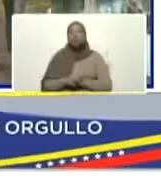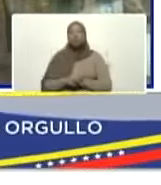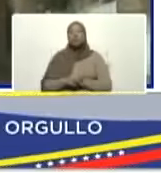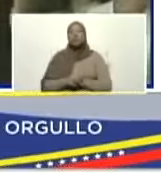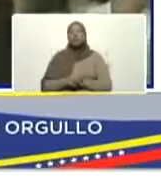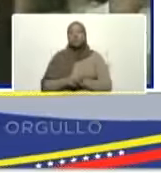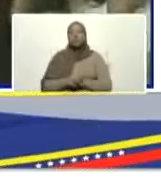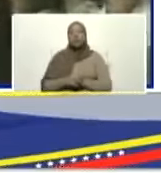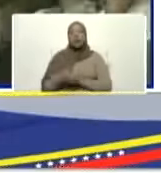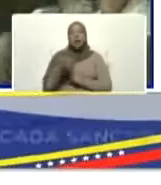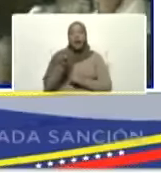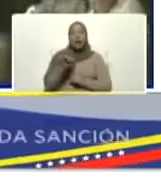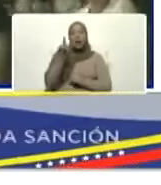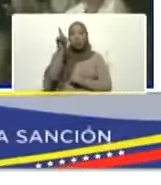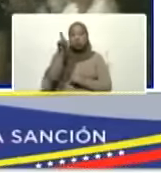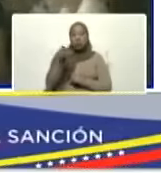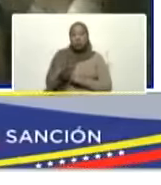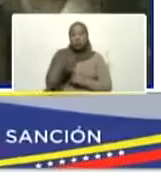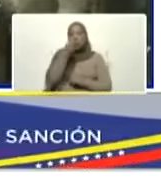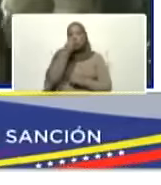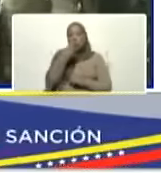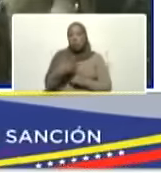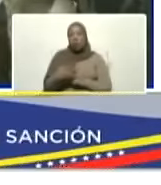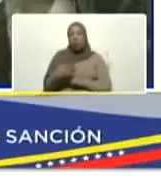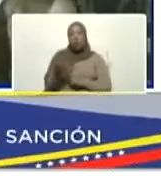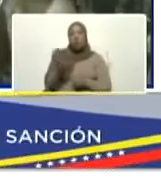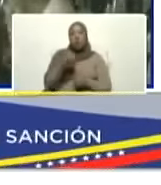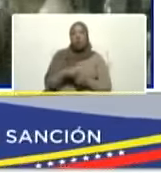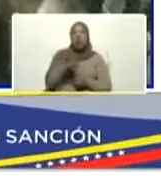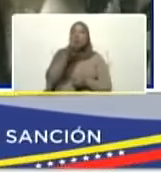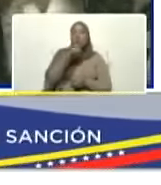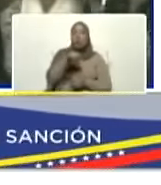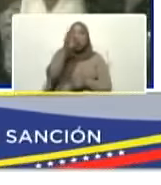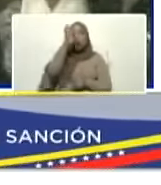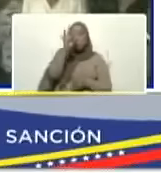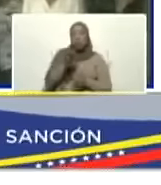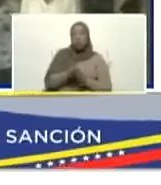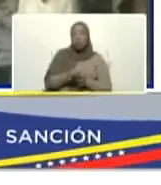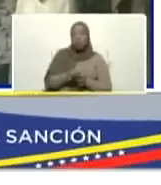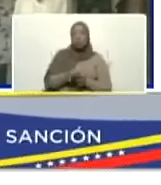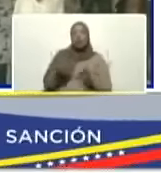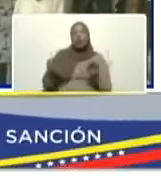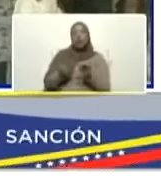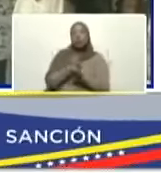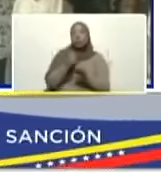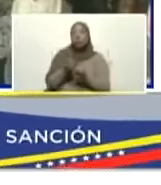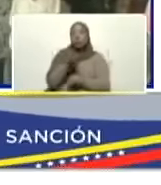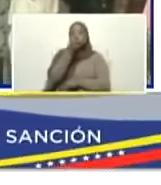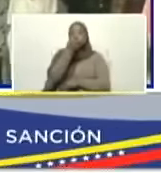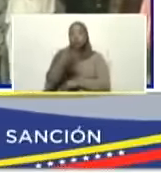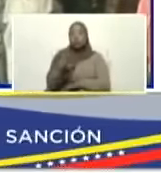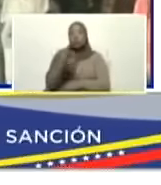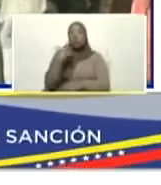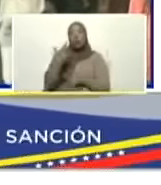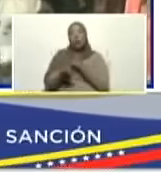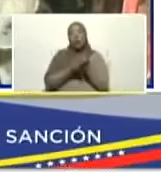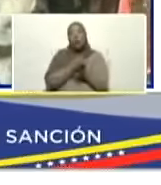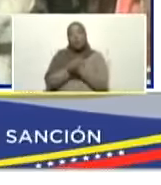¿Dios existe? Claro que existe. Y si uno tiene fe y uno obra bien y obra con